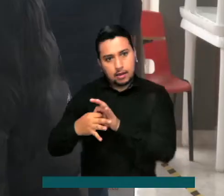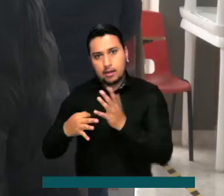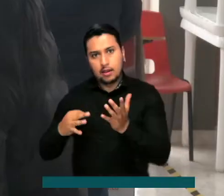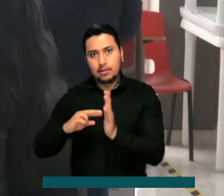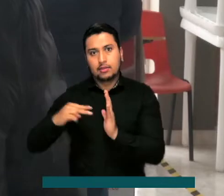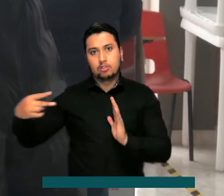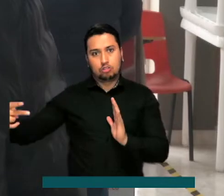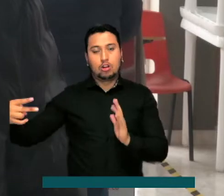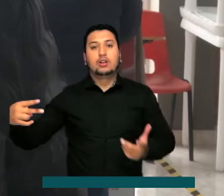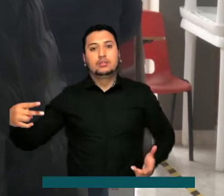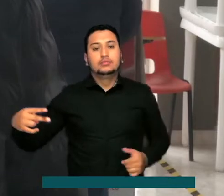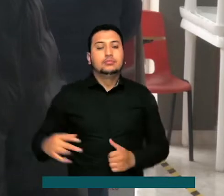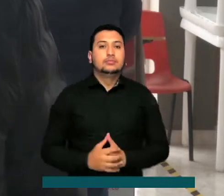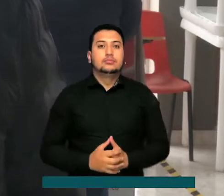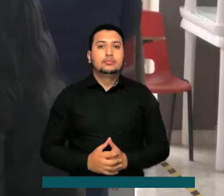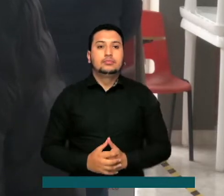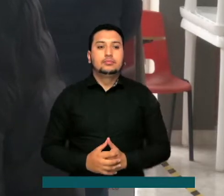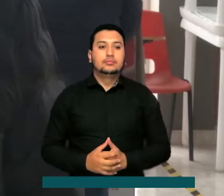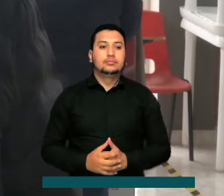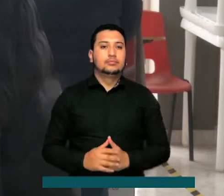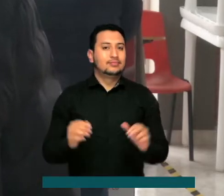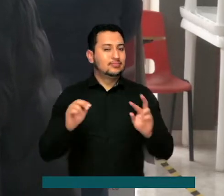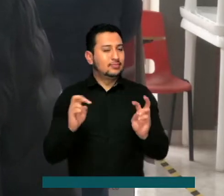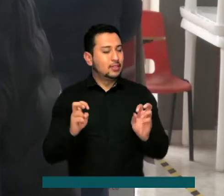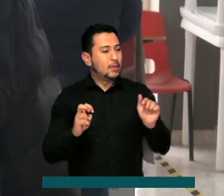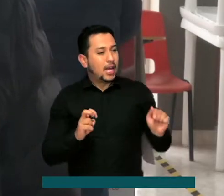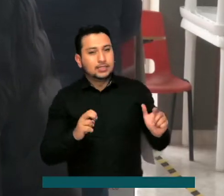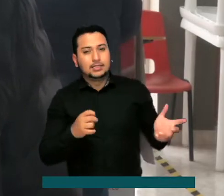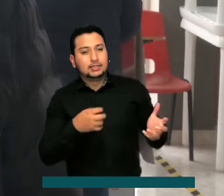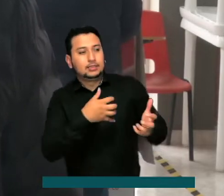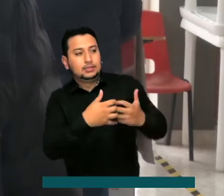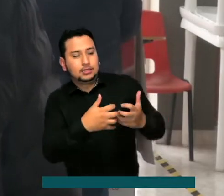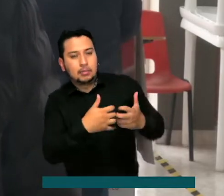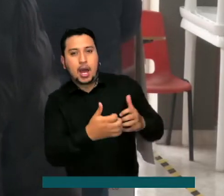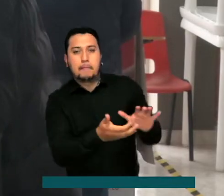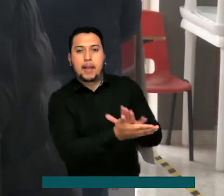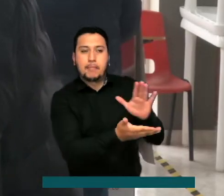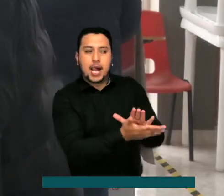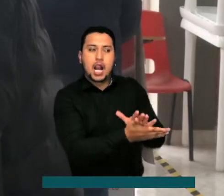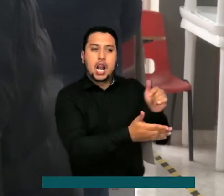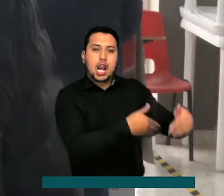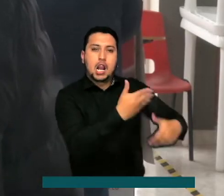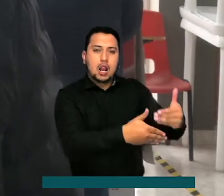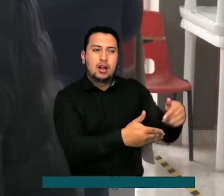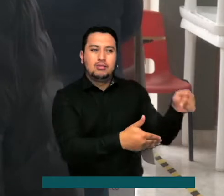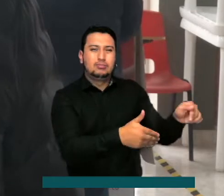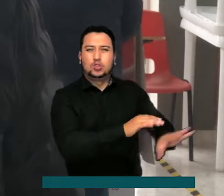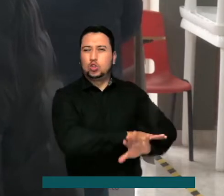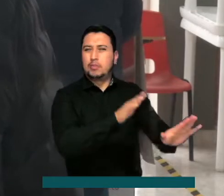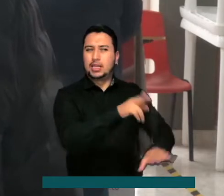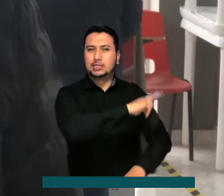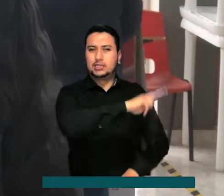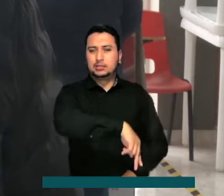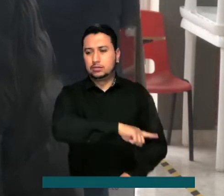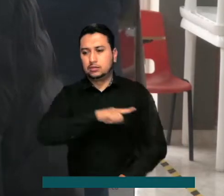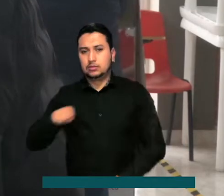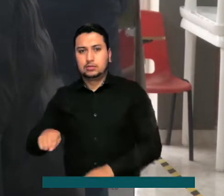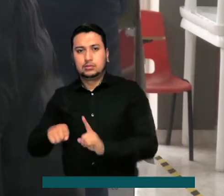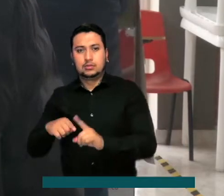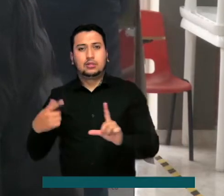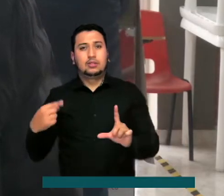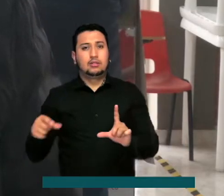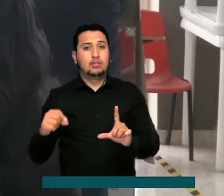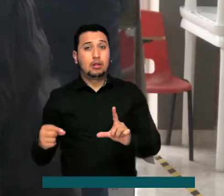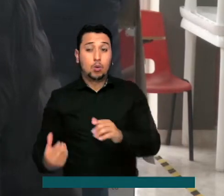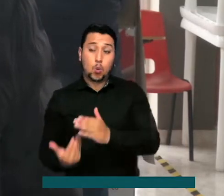se debe reemplazar todos esos sistemas de papel y ya adoptar por la parte digital